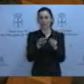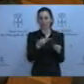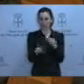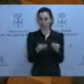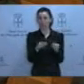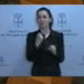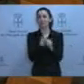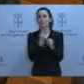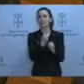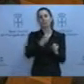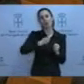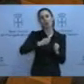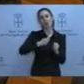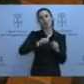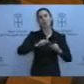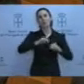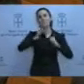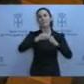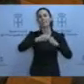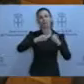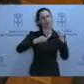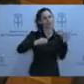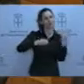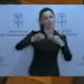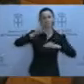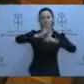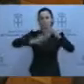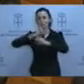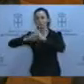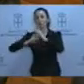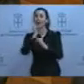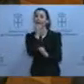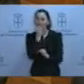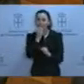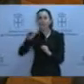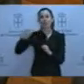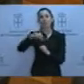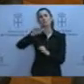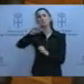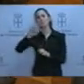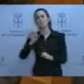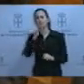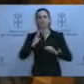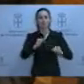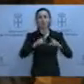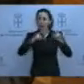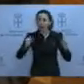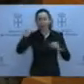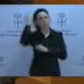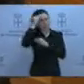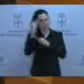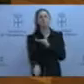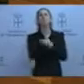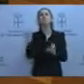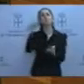la piedra en seco, los muros, las piedras, promovida por Grecia y Chipre, y a la que Asturias está valorando